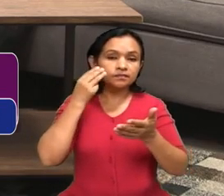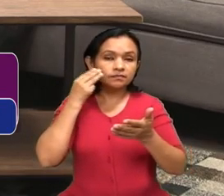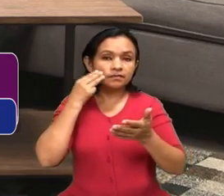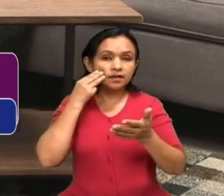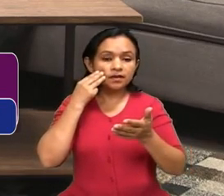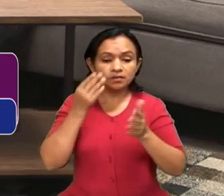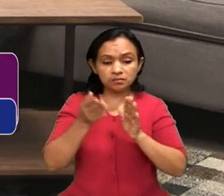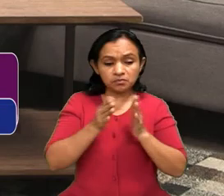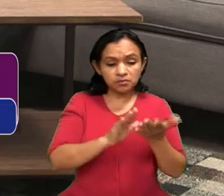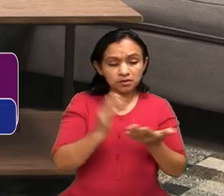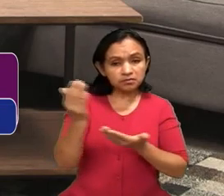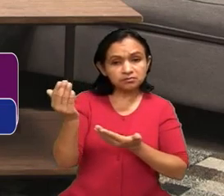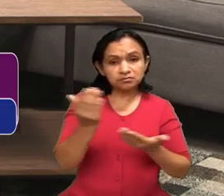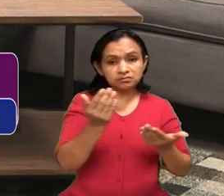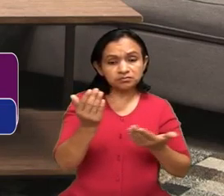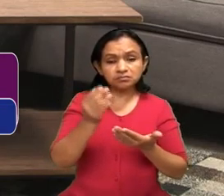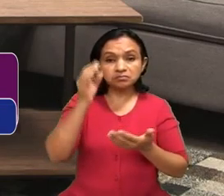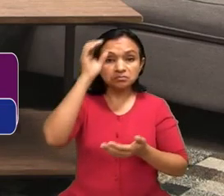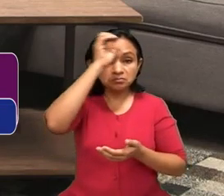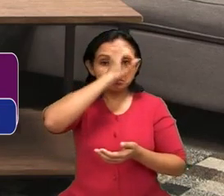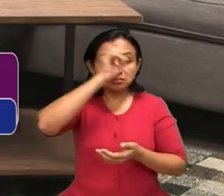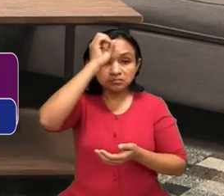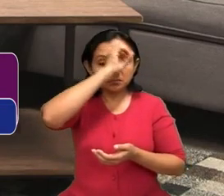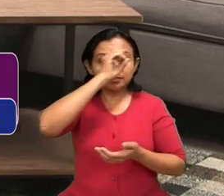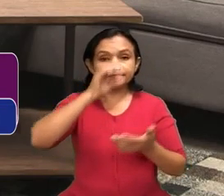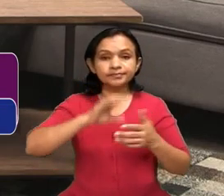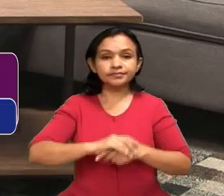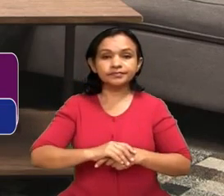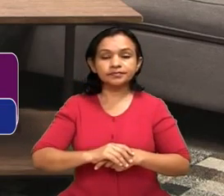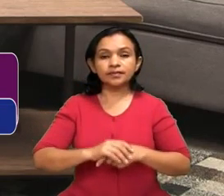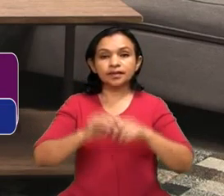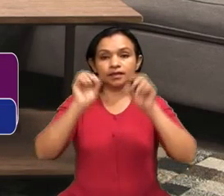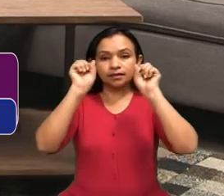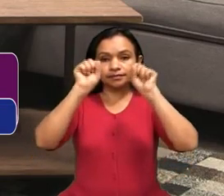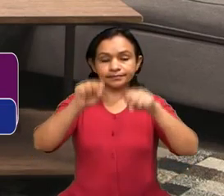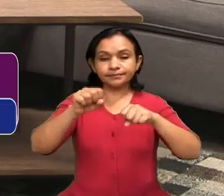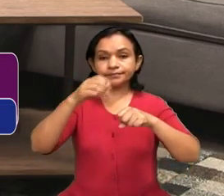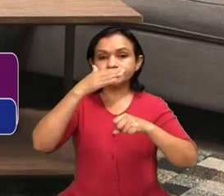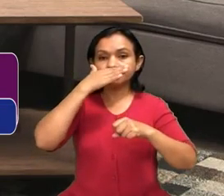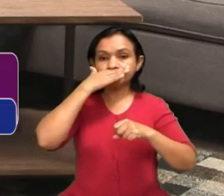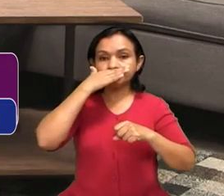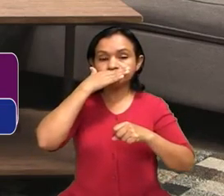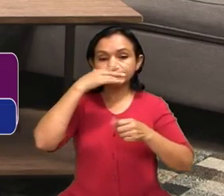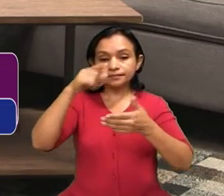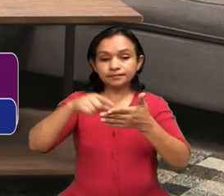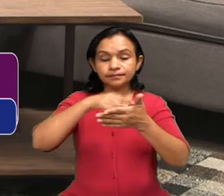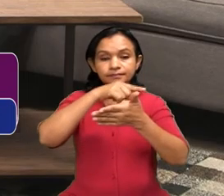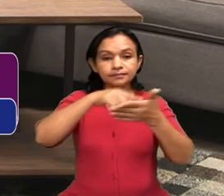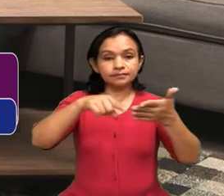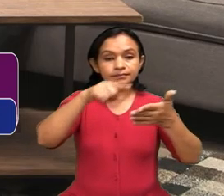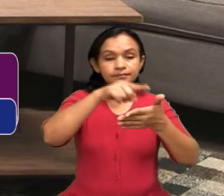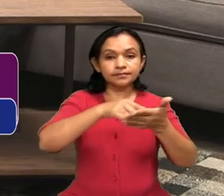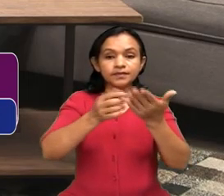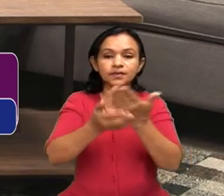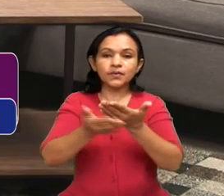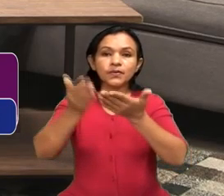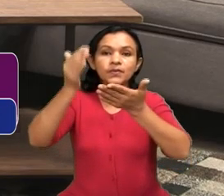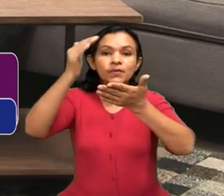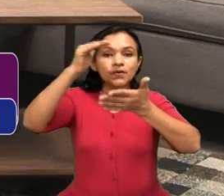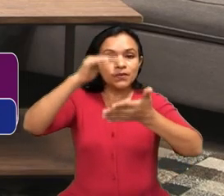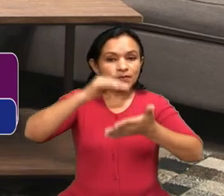muertes infantiles, más analfabetismo. Y logra el Frente Sandinista, a través de los votos, regresar